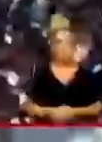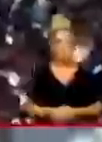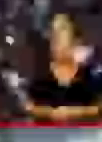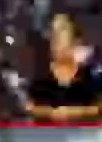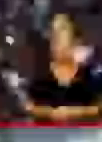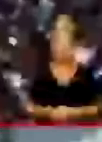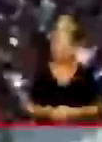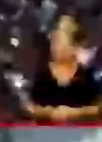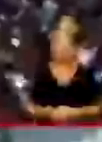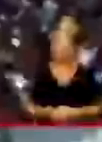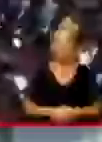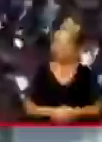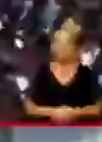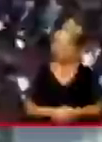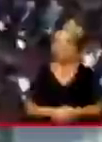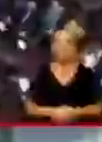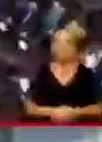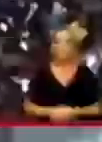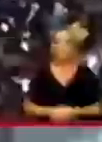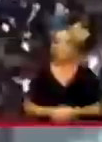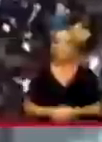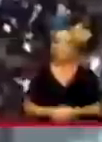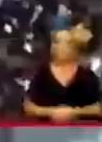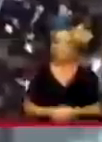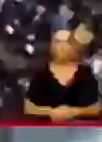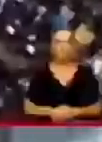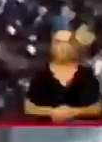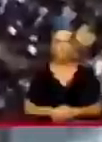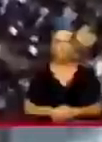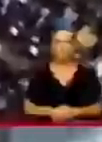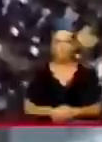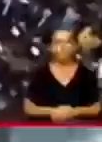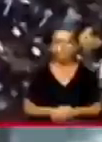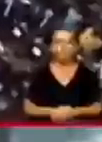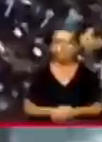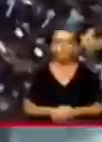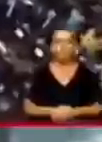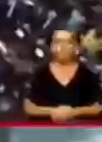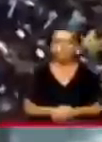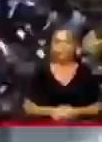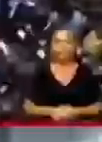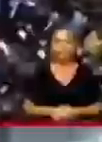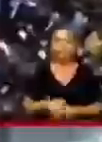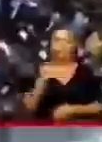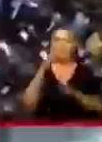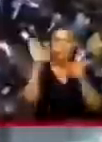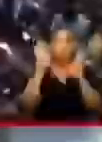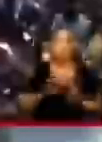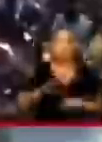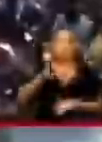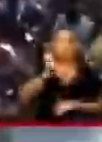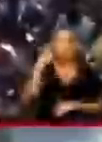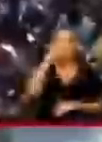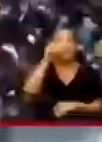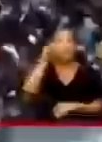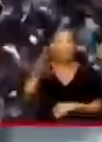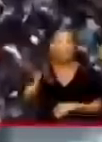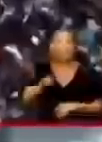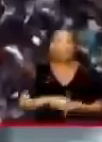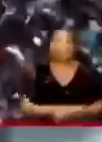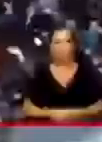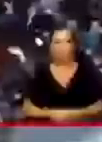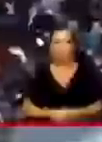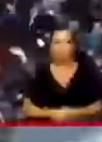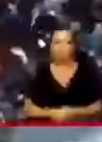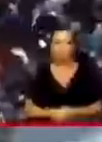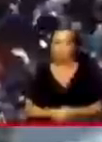un contexto que acompañe verdaderamente un acuerdo con el fondo. Después, yo creo que es un partido de ajedrez donde se juegan simultáneas. Vos tenés